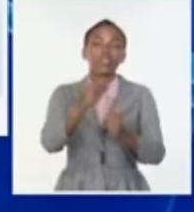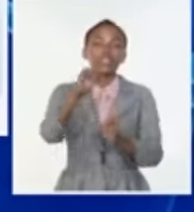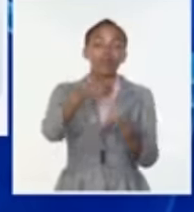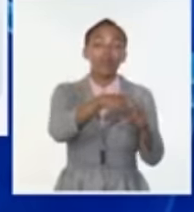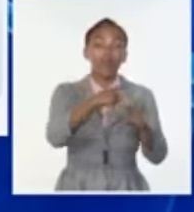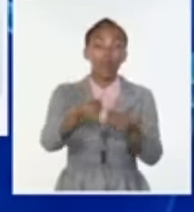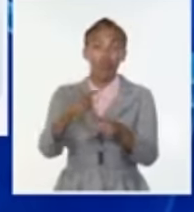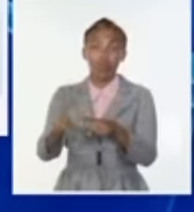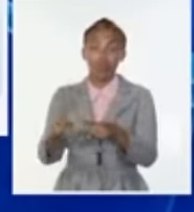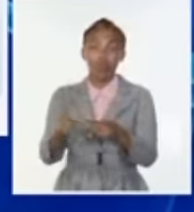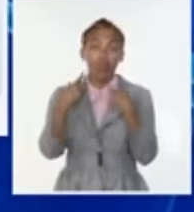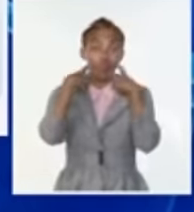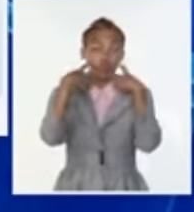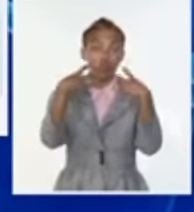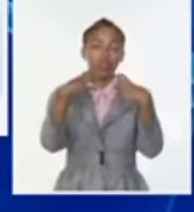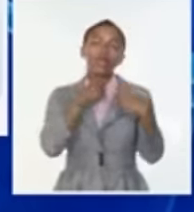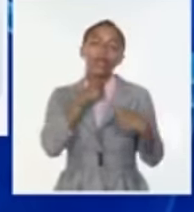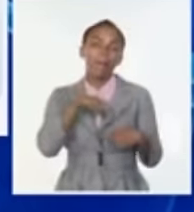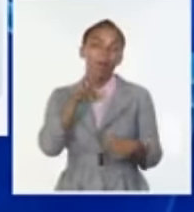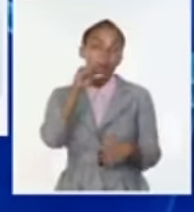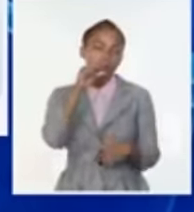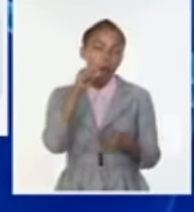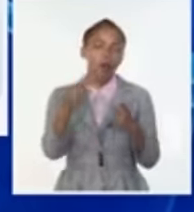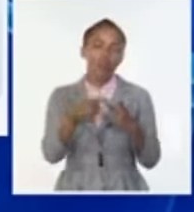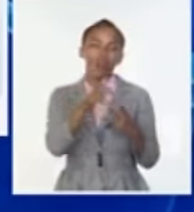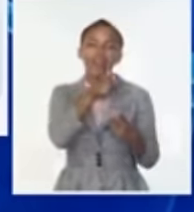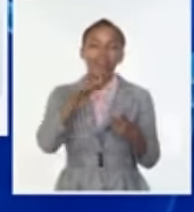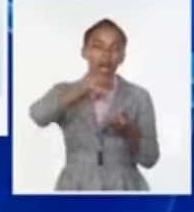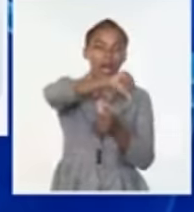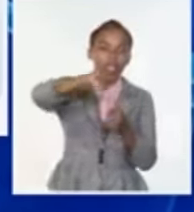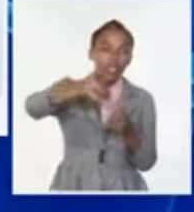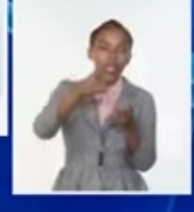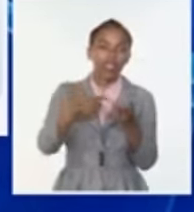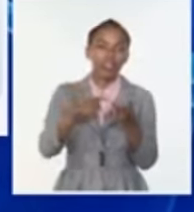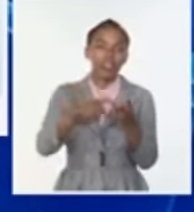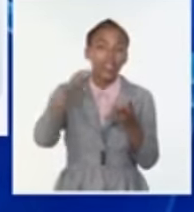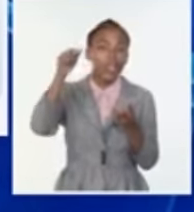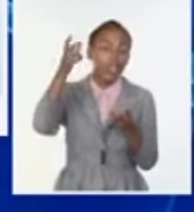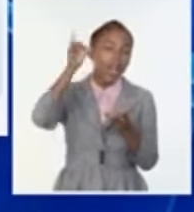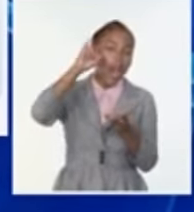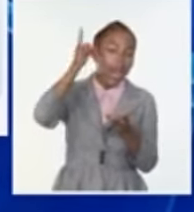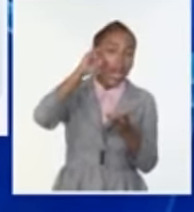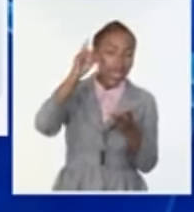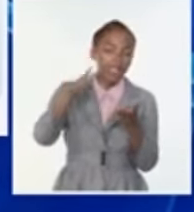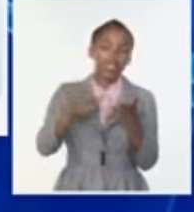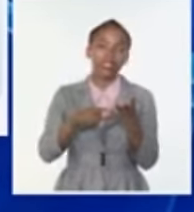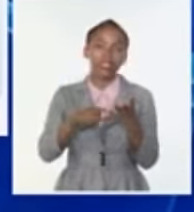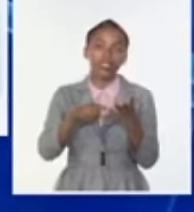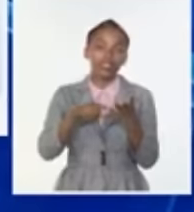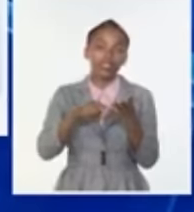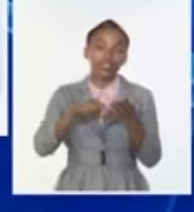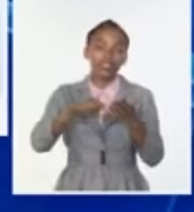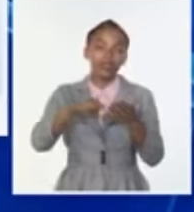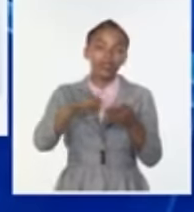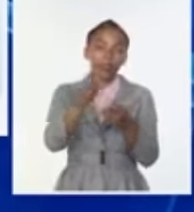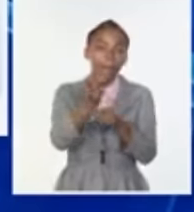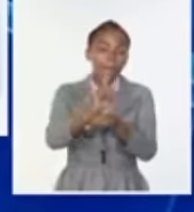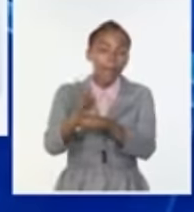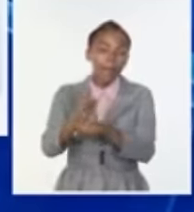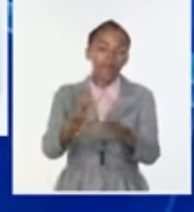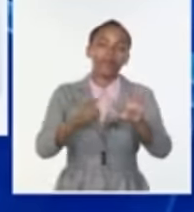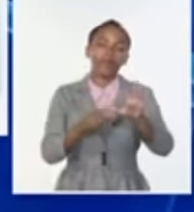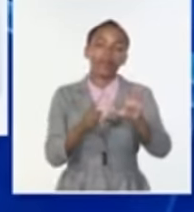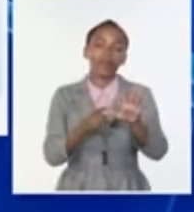demanda: el pollo, el aceite, la leche en polvo, salchichas, pastas